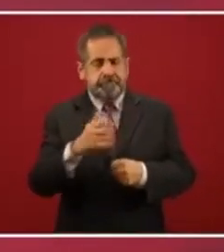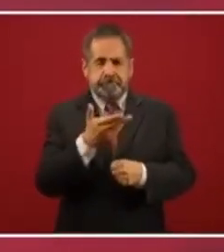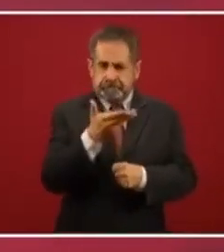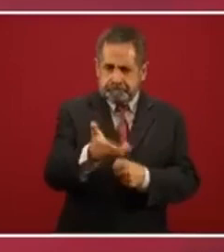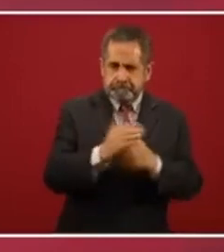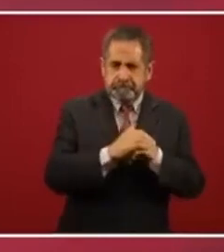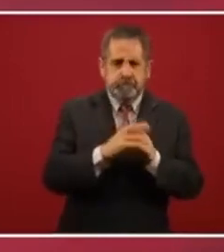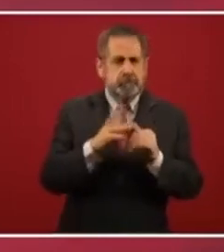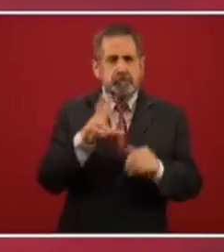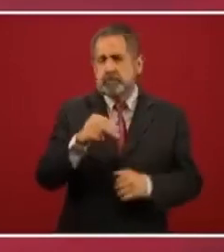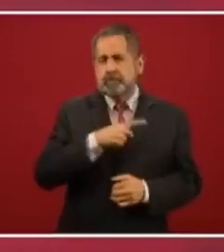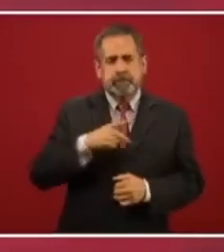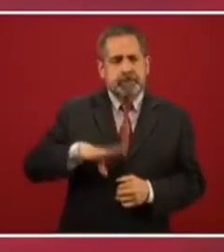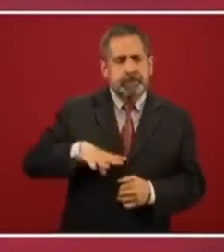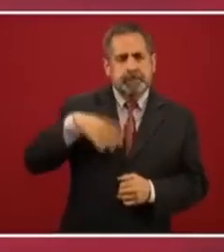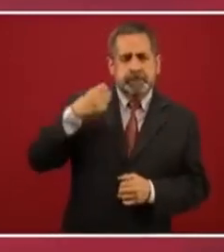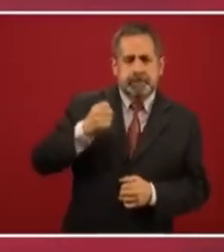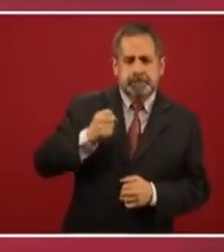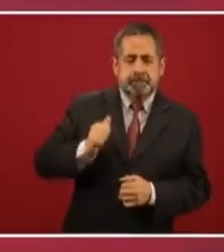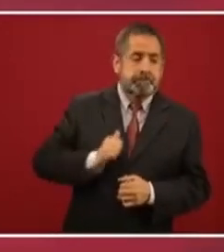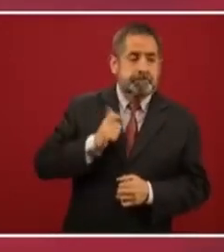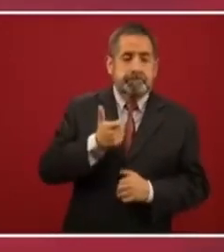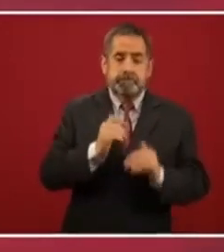que no abusen,